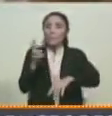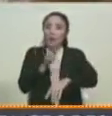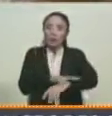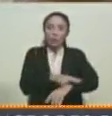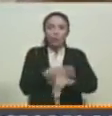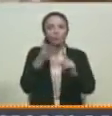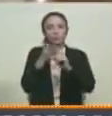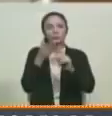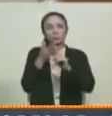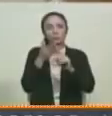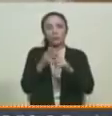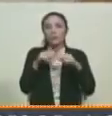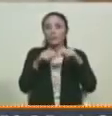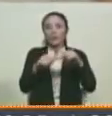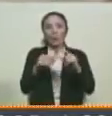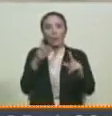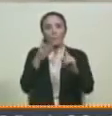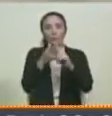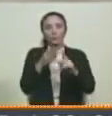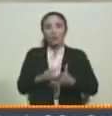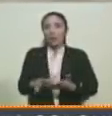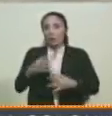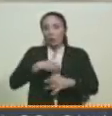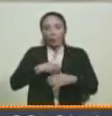para perturbar la distribución,